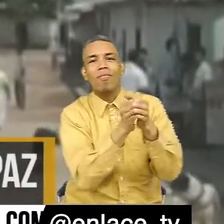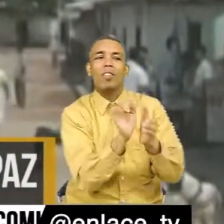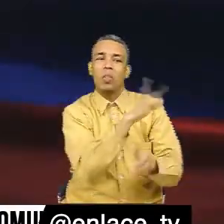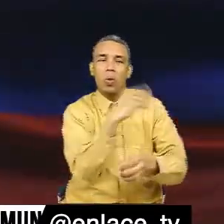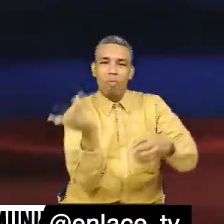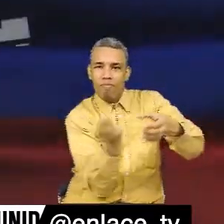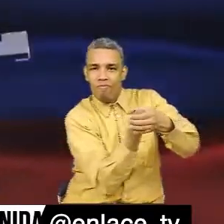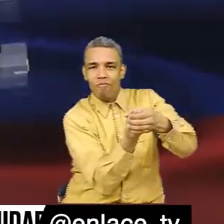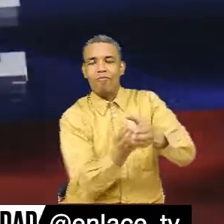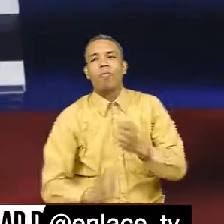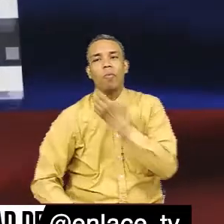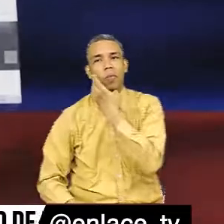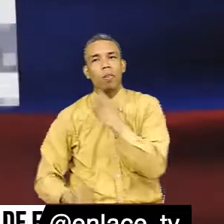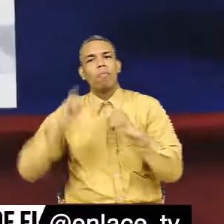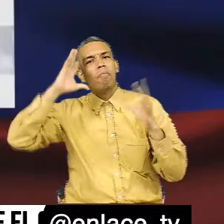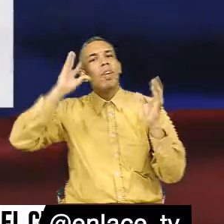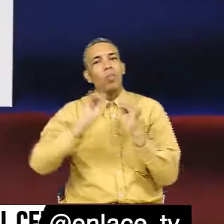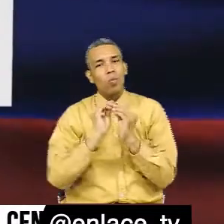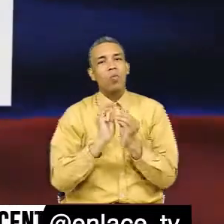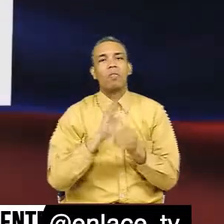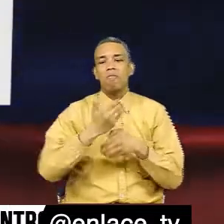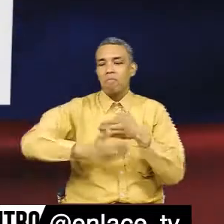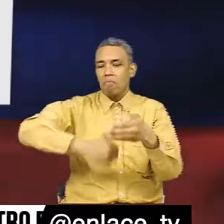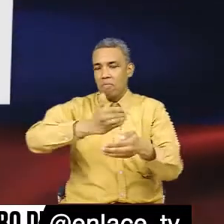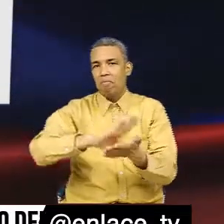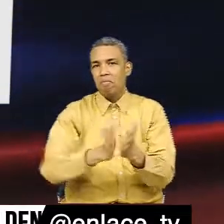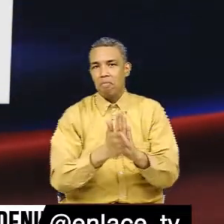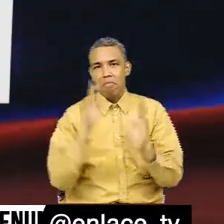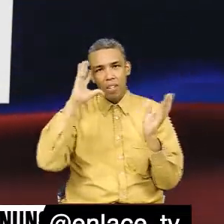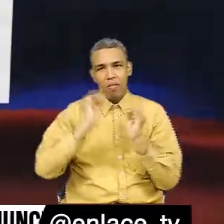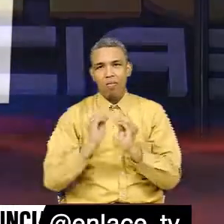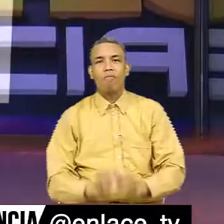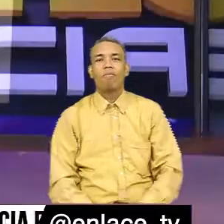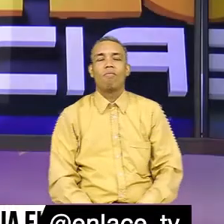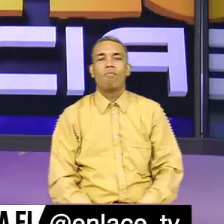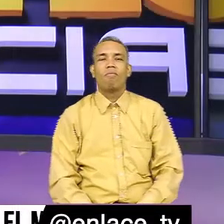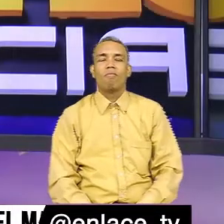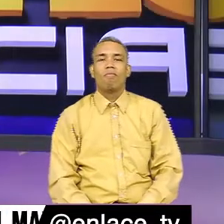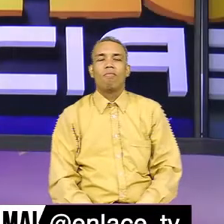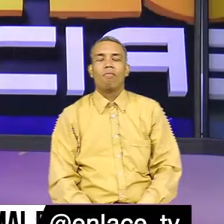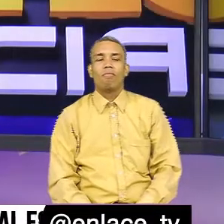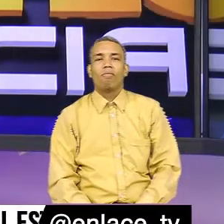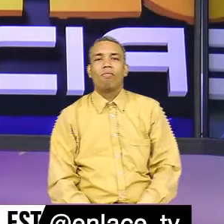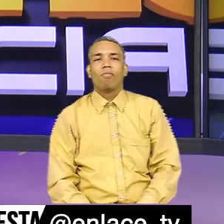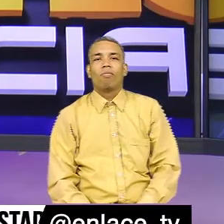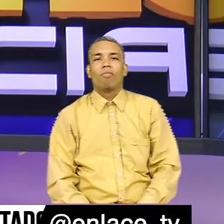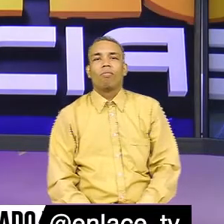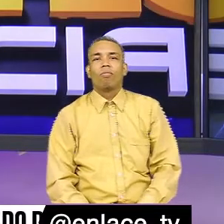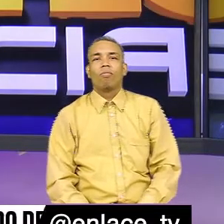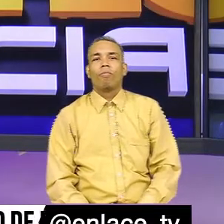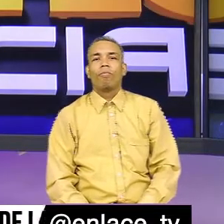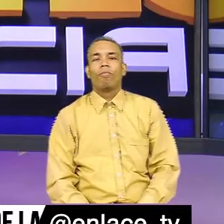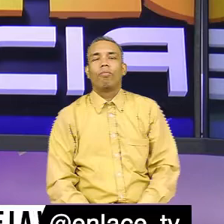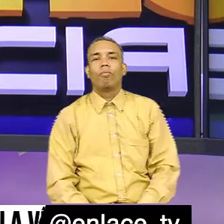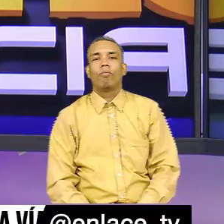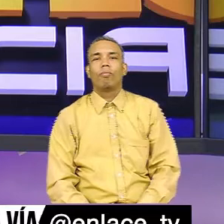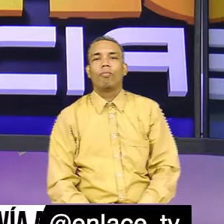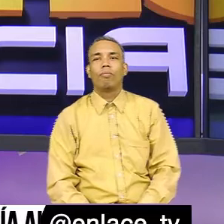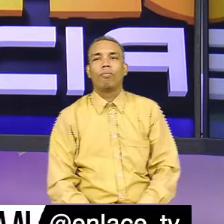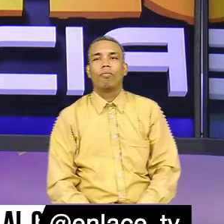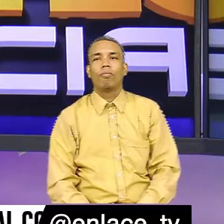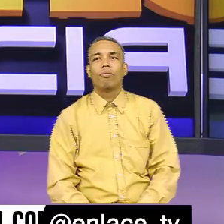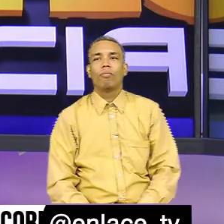territorios. Acuerdos de paz, plebiscito Colombia, 2 de octubre. En otras noticias, EduPol realizará